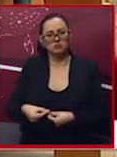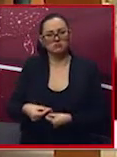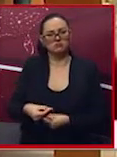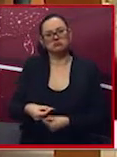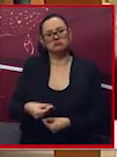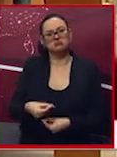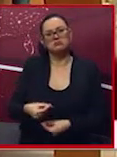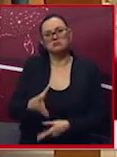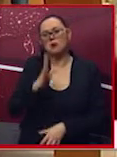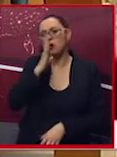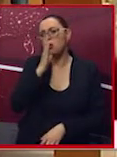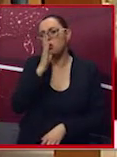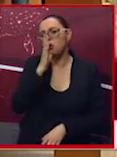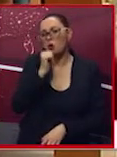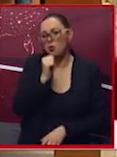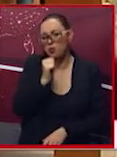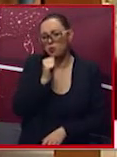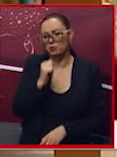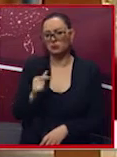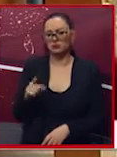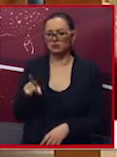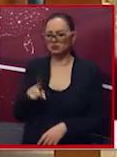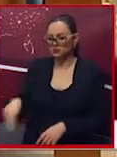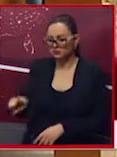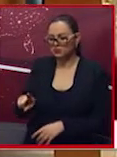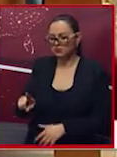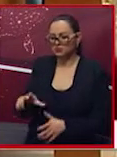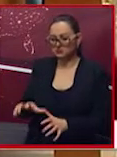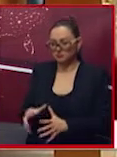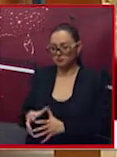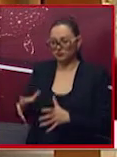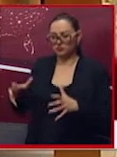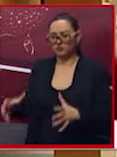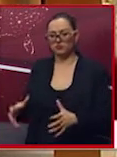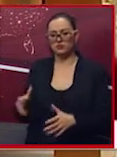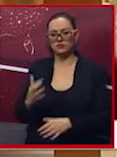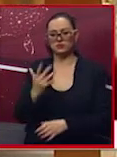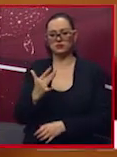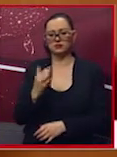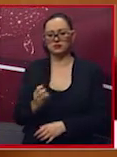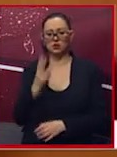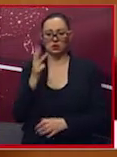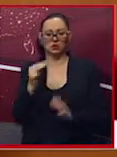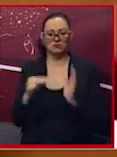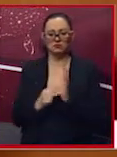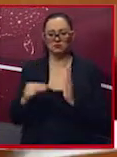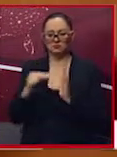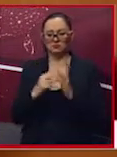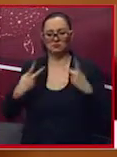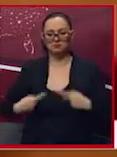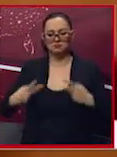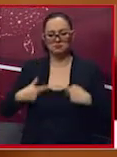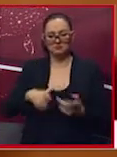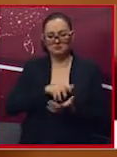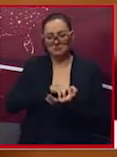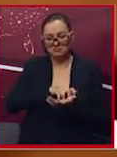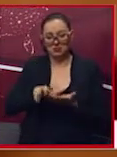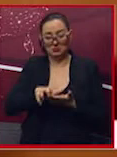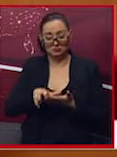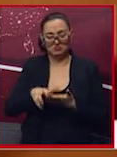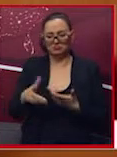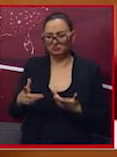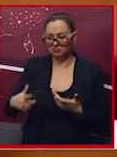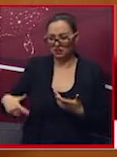permite que su segmento importante de nuestra población, 53 millones de mexicanos,